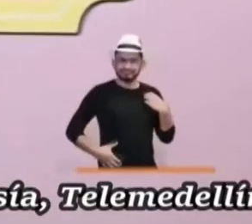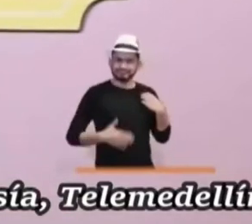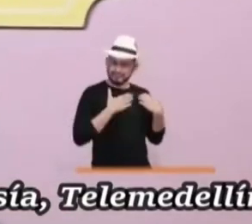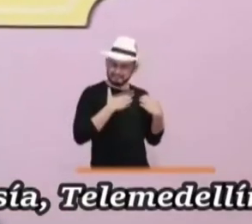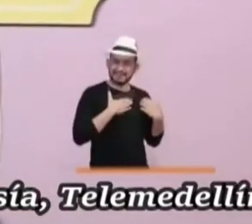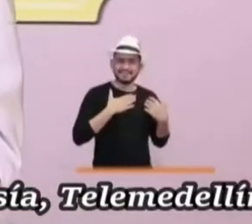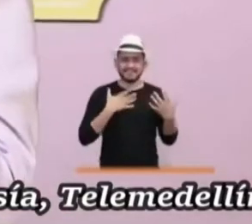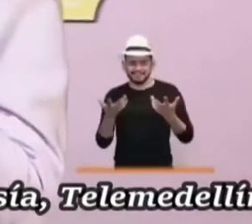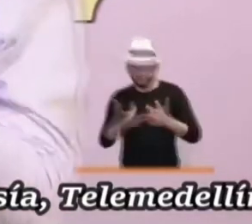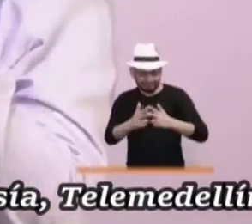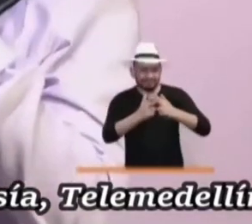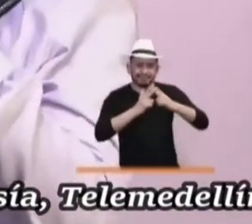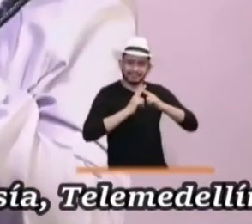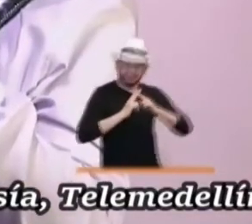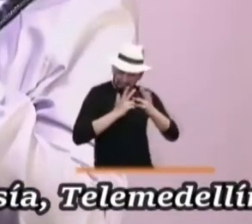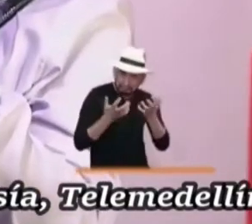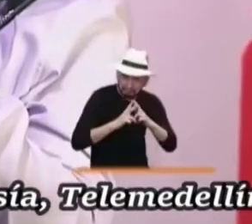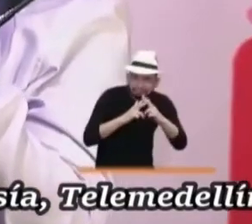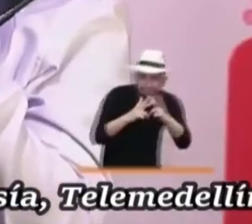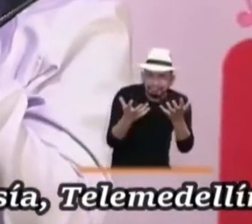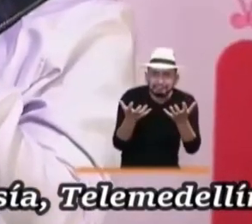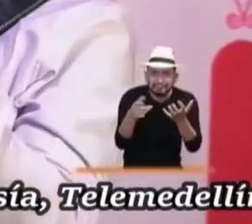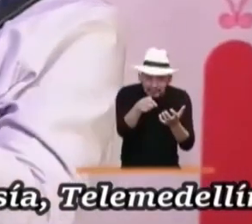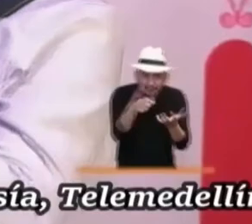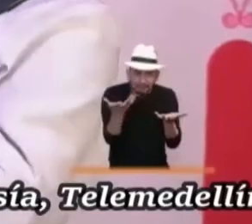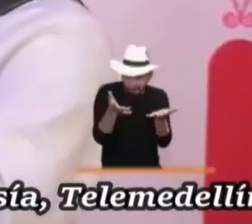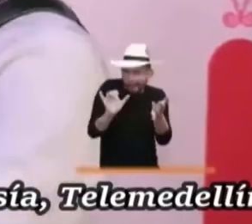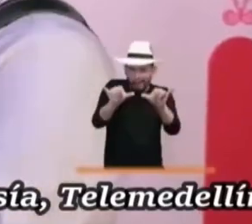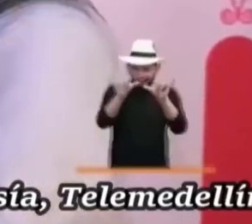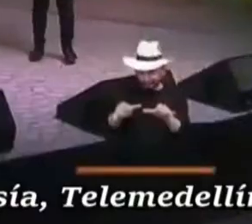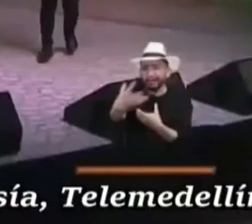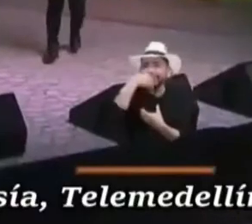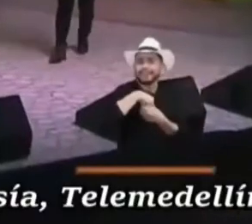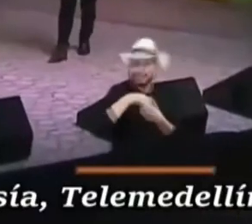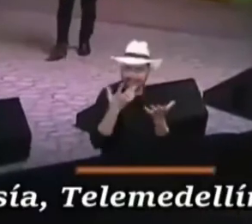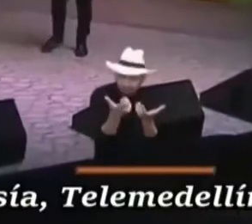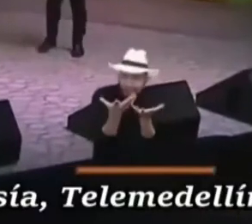la presto pa' que se quede mañana.